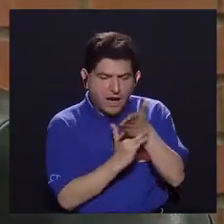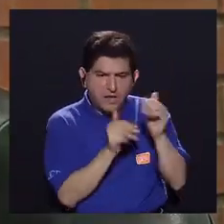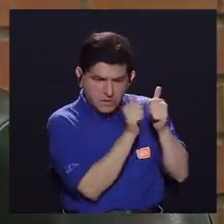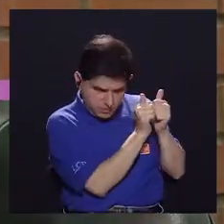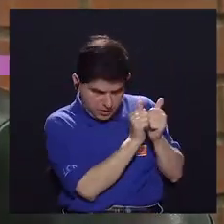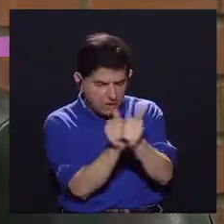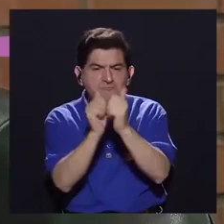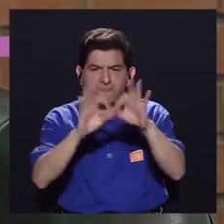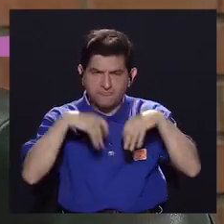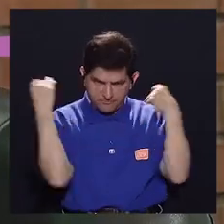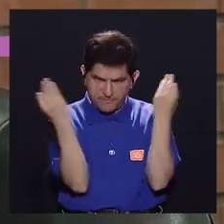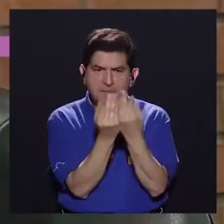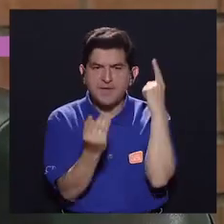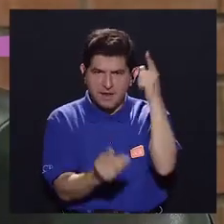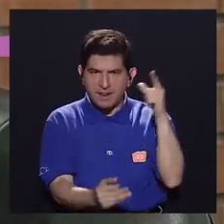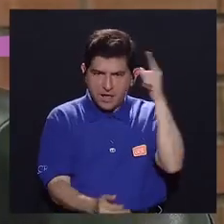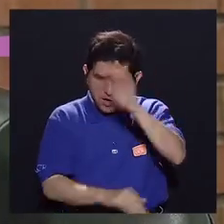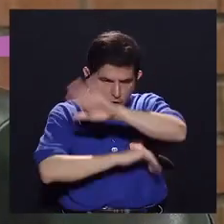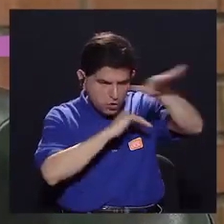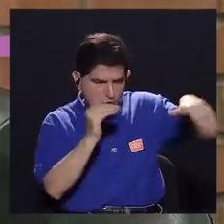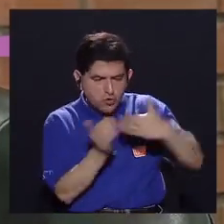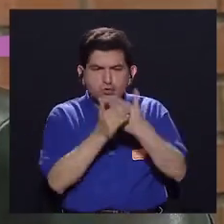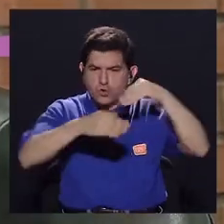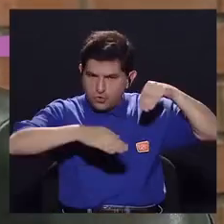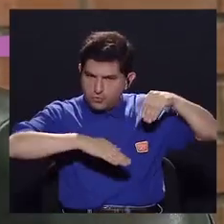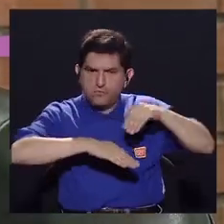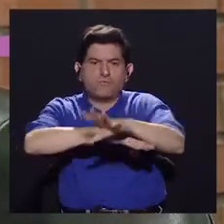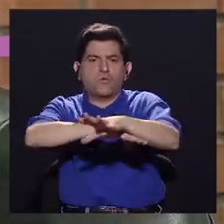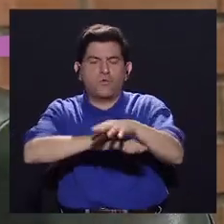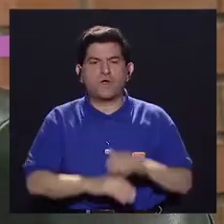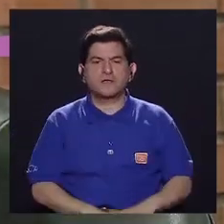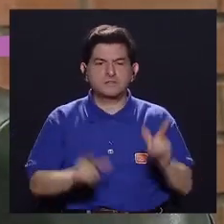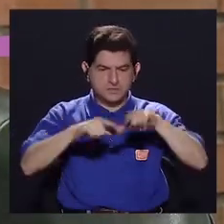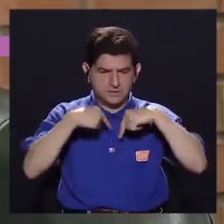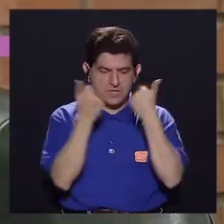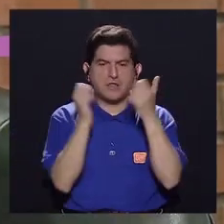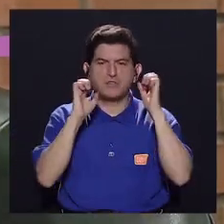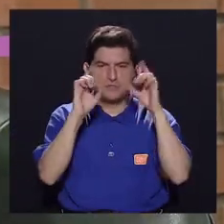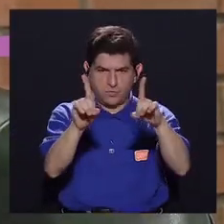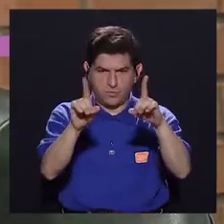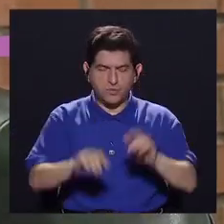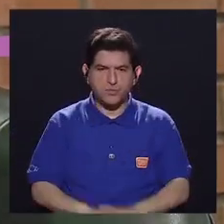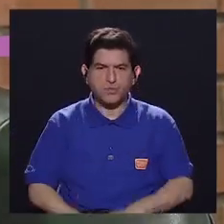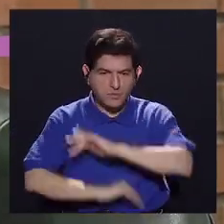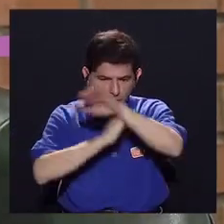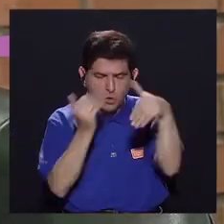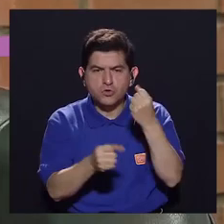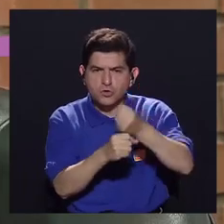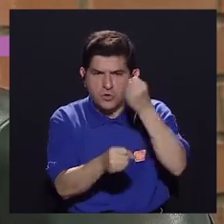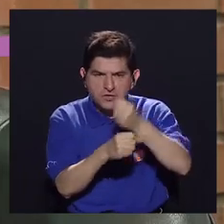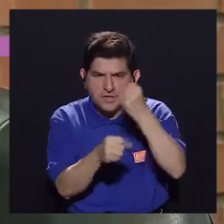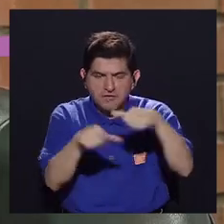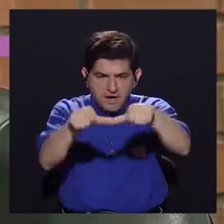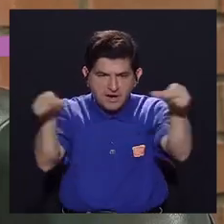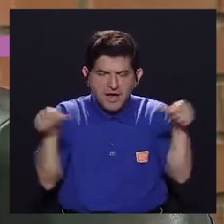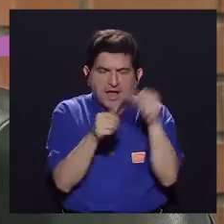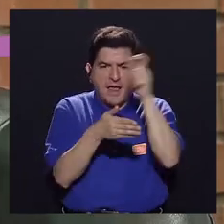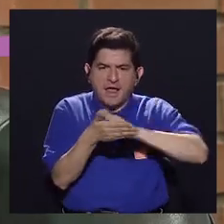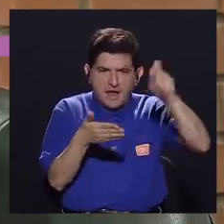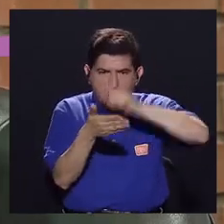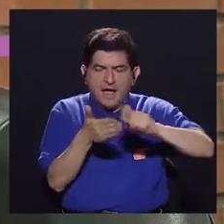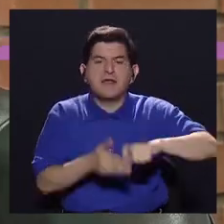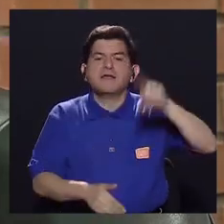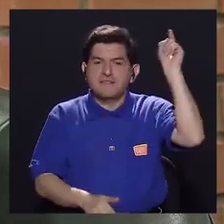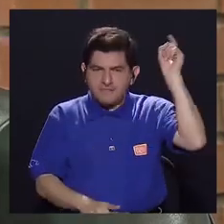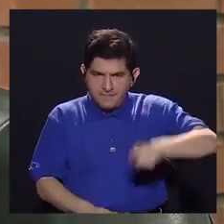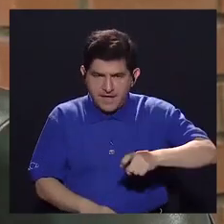del acompañamiento familiar y obviamente de toda la influencia del sector educativo, de todo lo que se trabaje en el ámbito escolar,